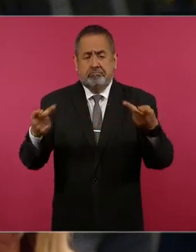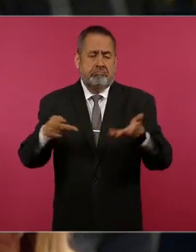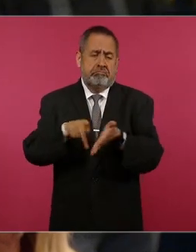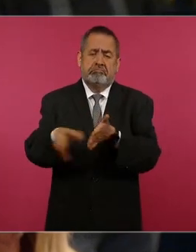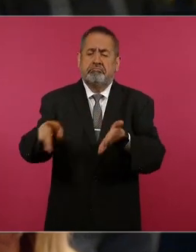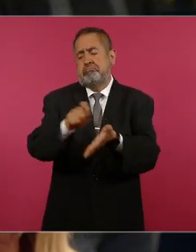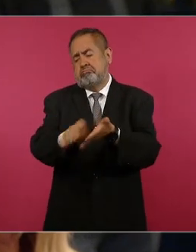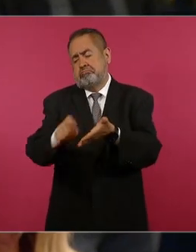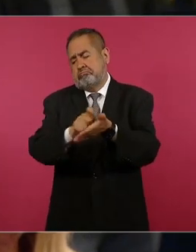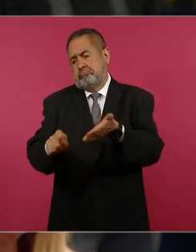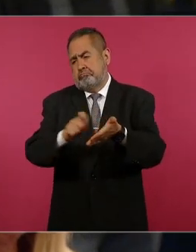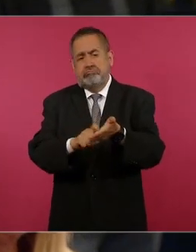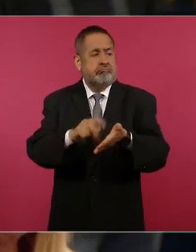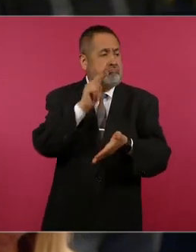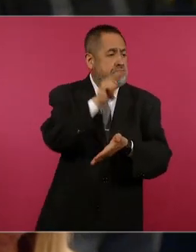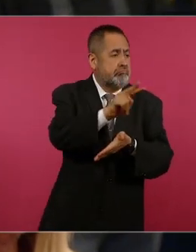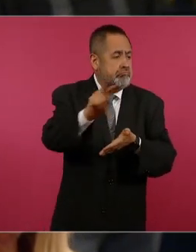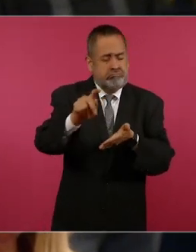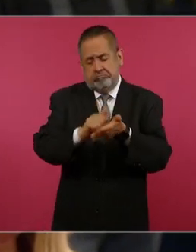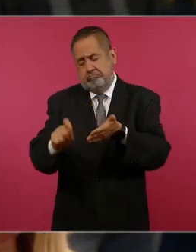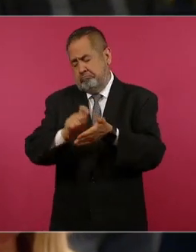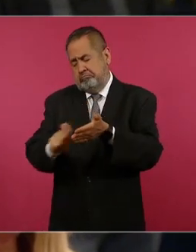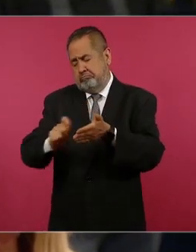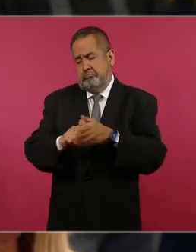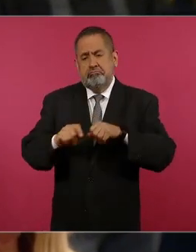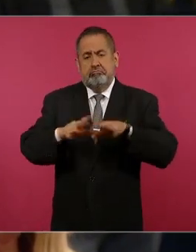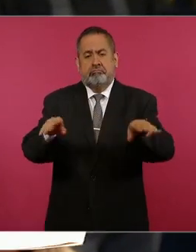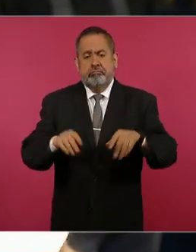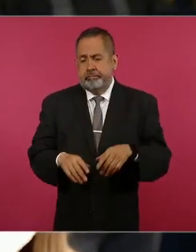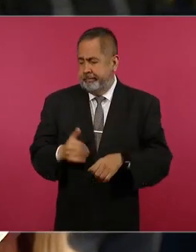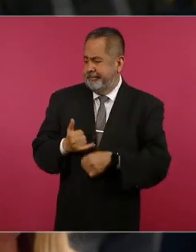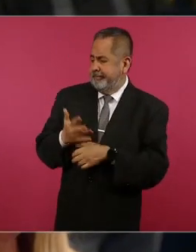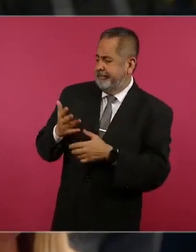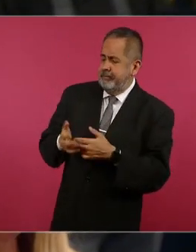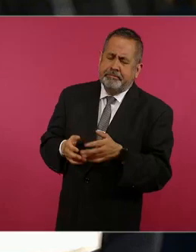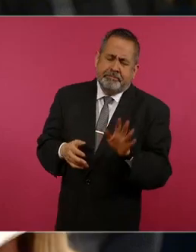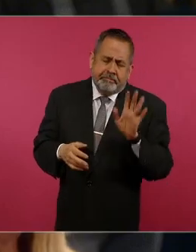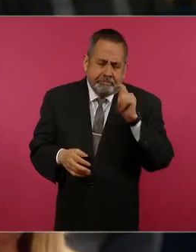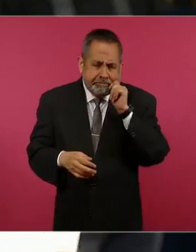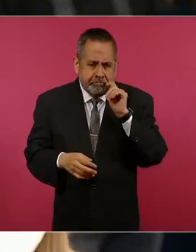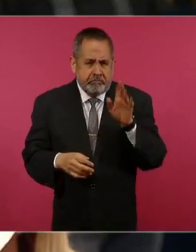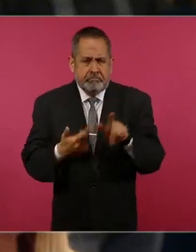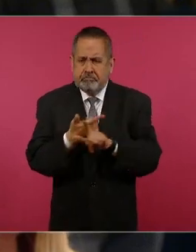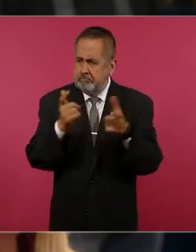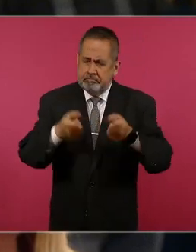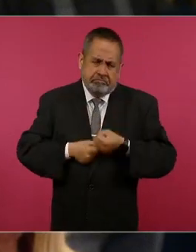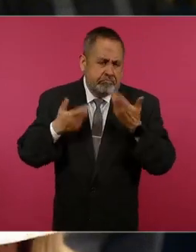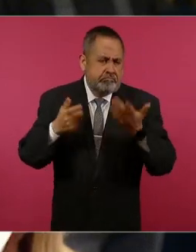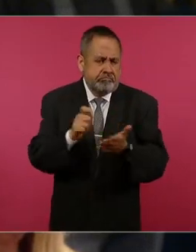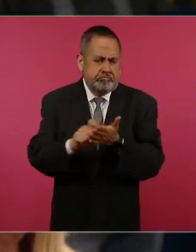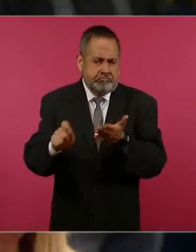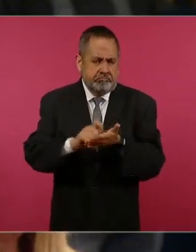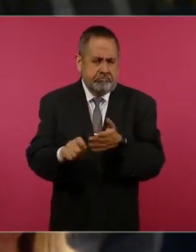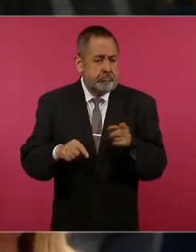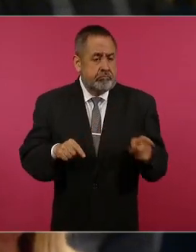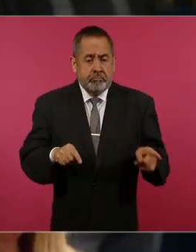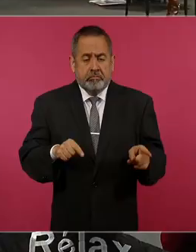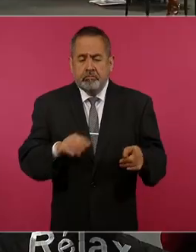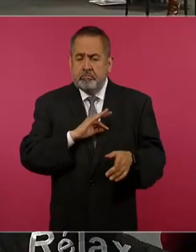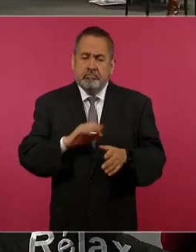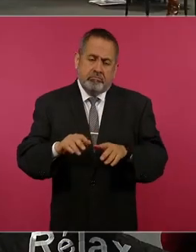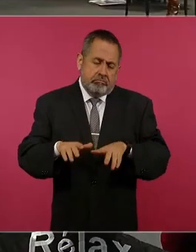en este país y que se ha reclamado bastante, que esa es la libertad y que se está ejerciendo.